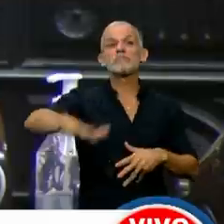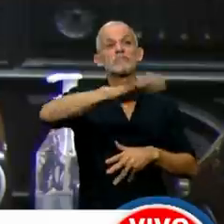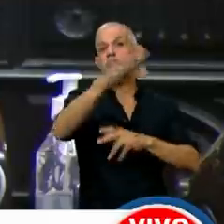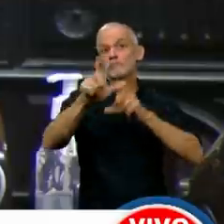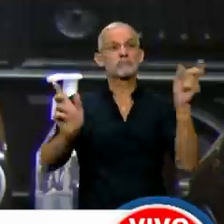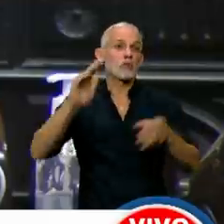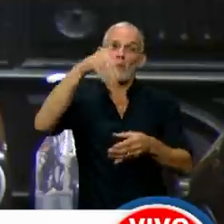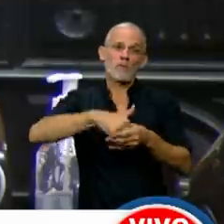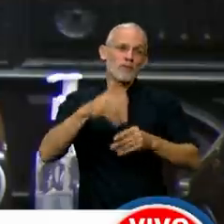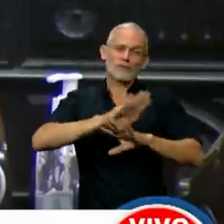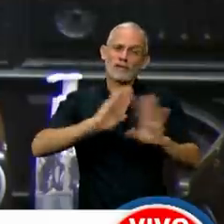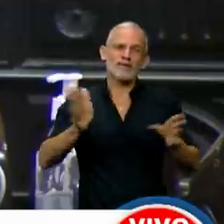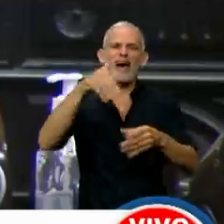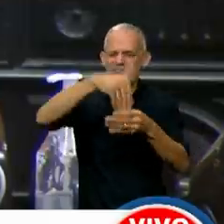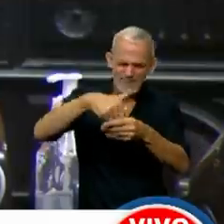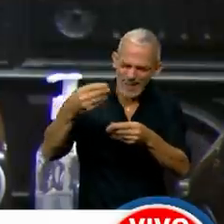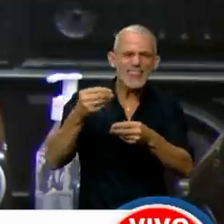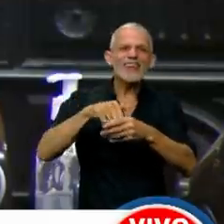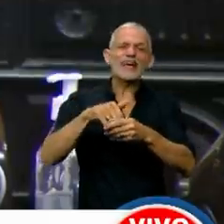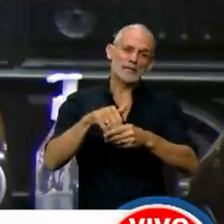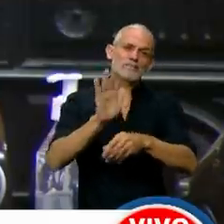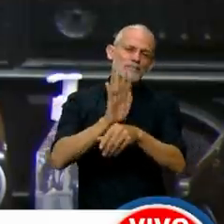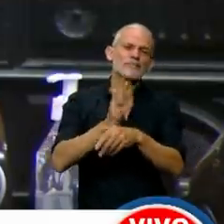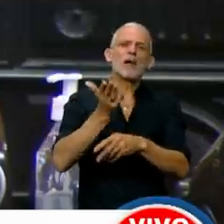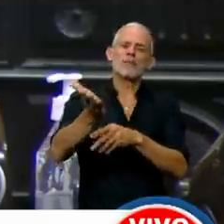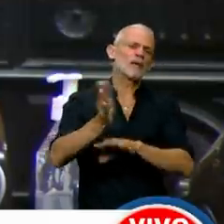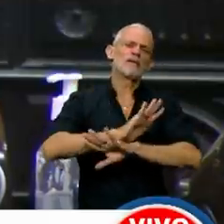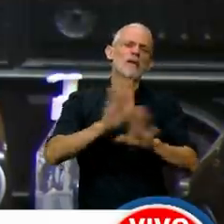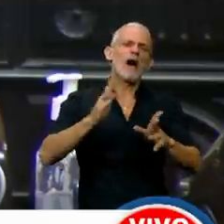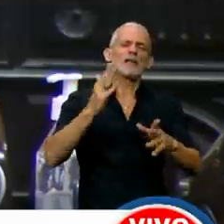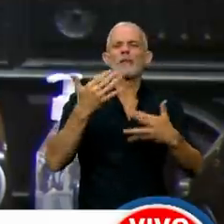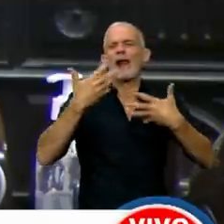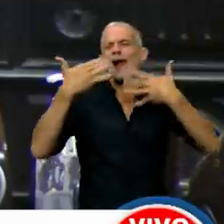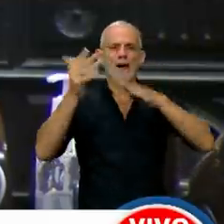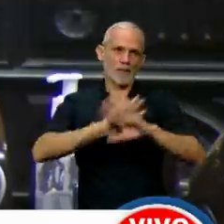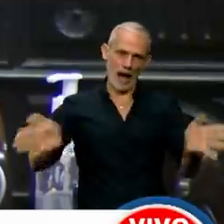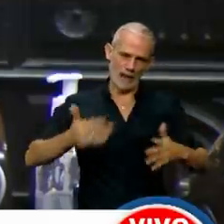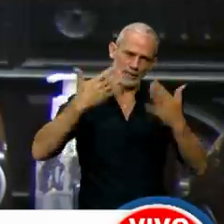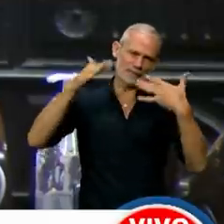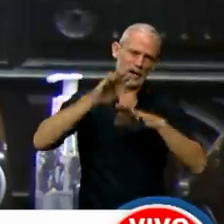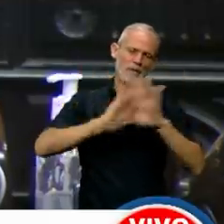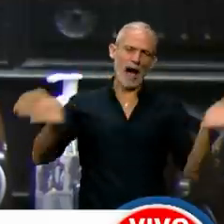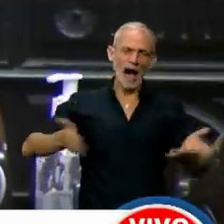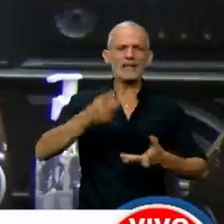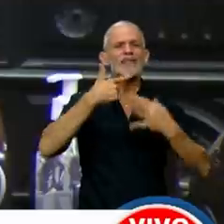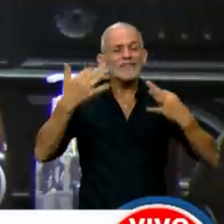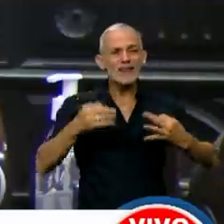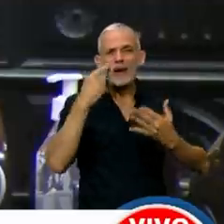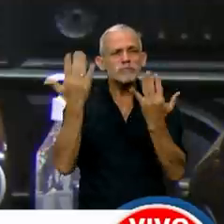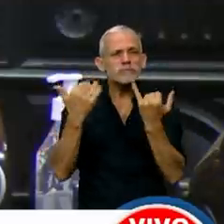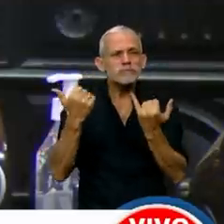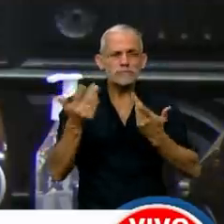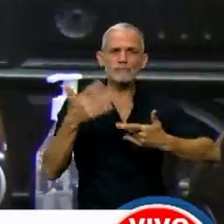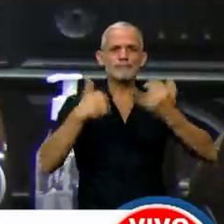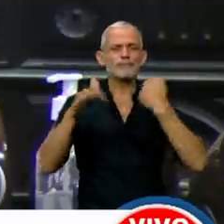votó pidiendo a gritos realismos políticos que pisen la tierra que